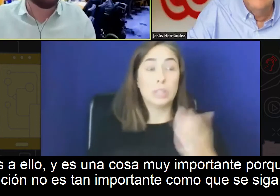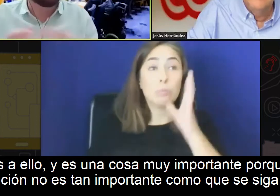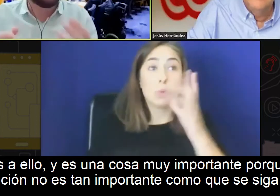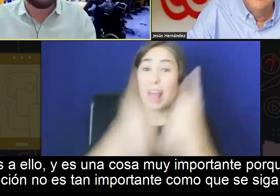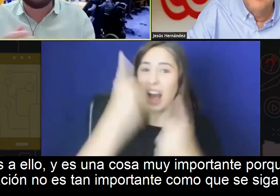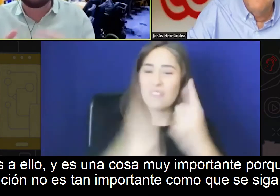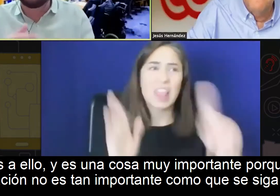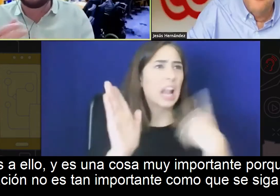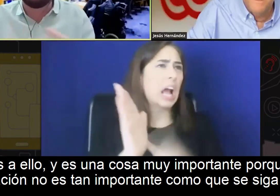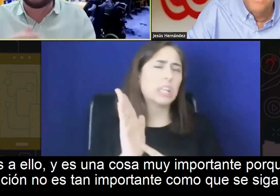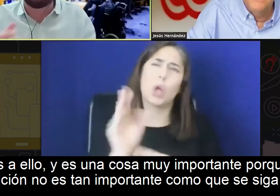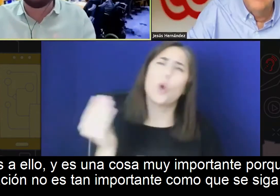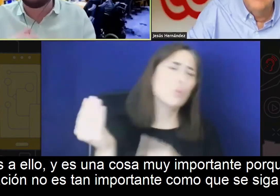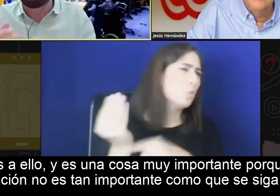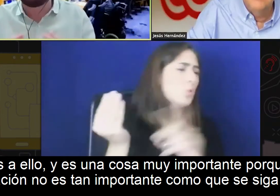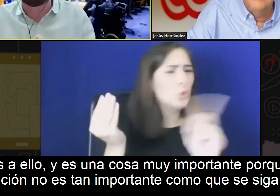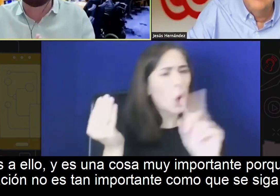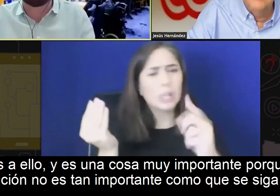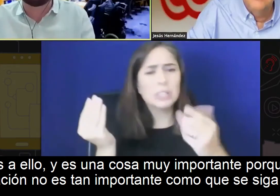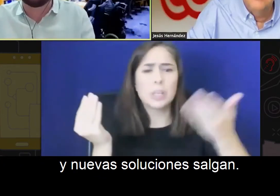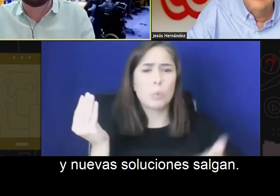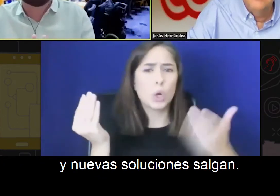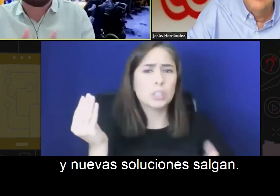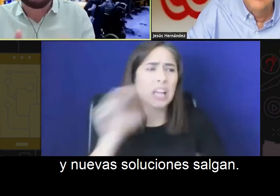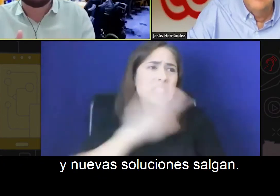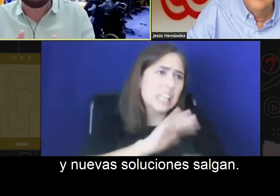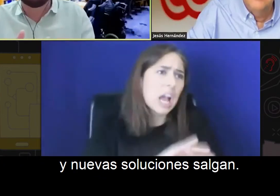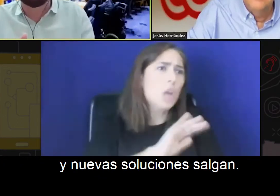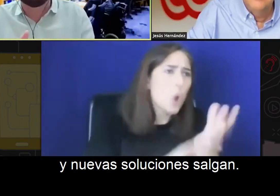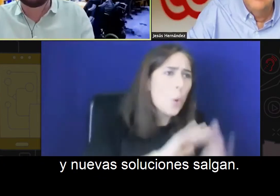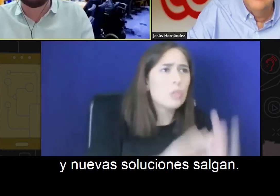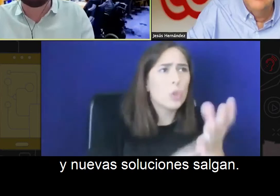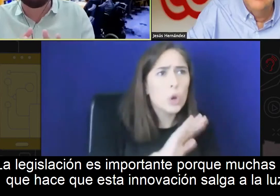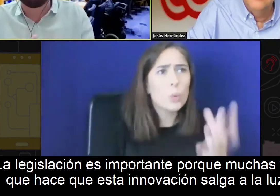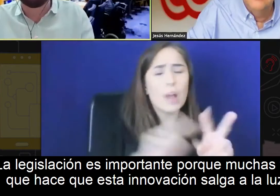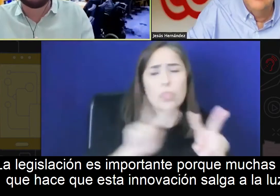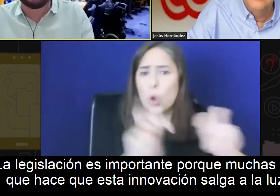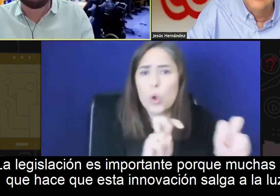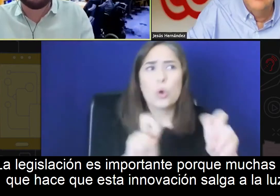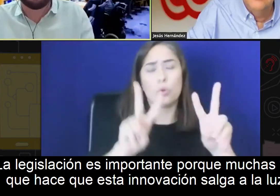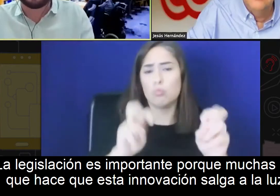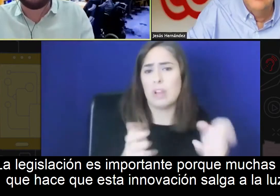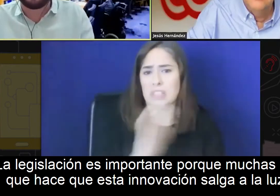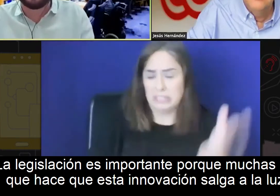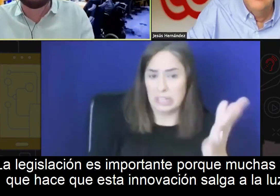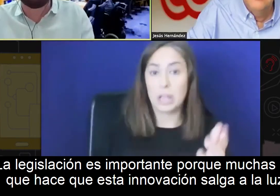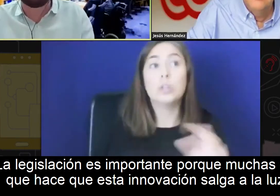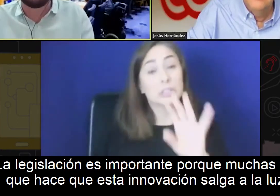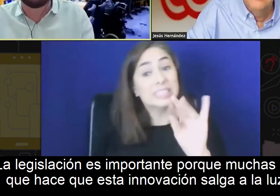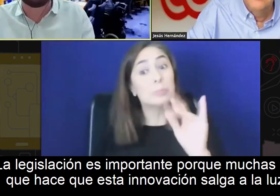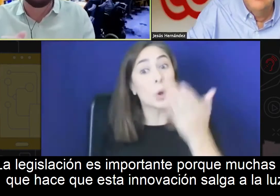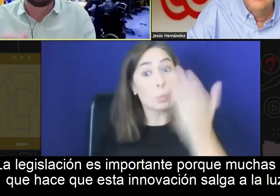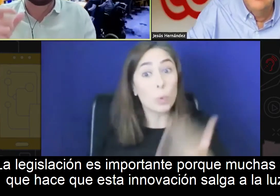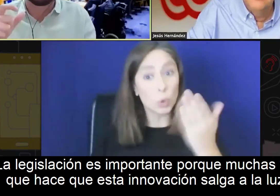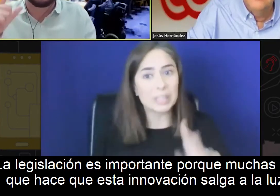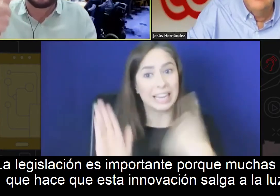importante como que se siga innovando y nuevas soluciones salgan. Sí y no, la legislación es muy importante porque al fin y al cabo la legislación muchas